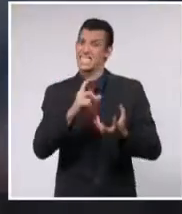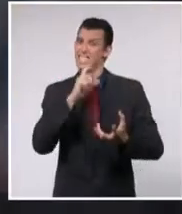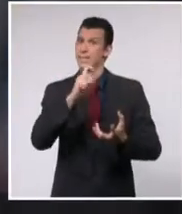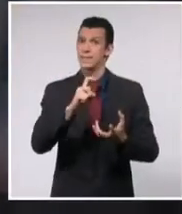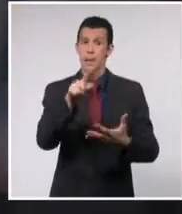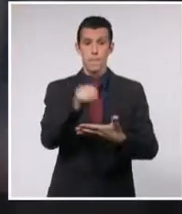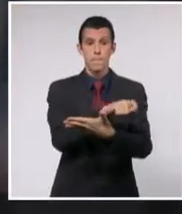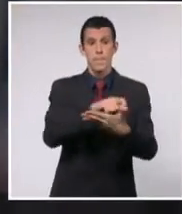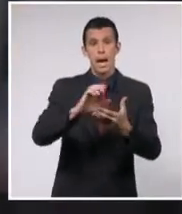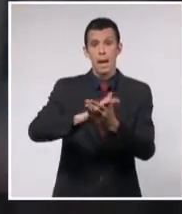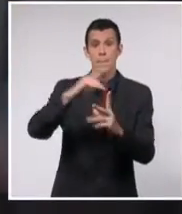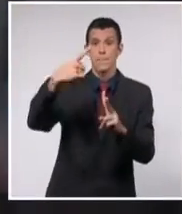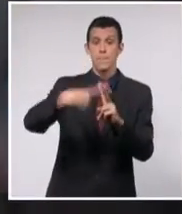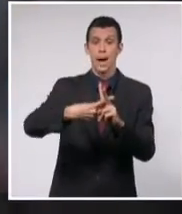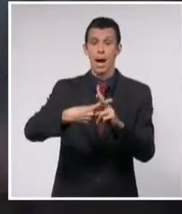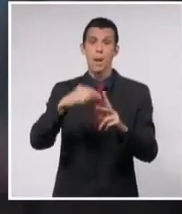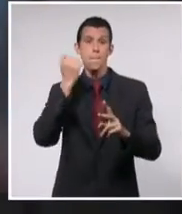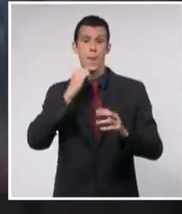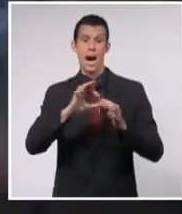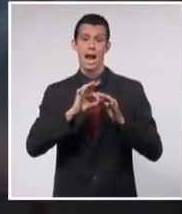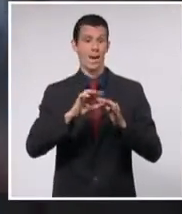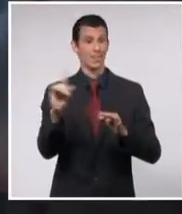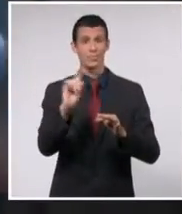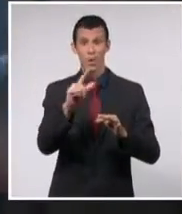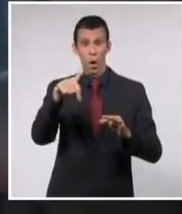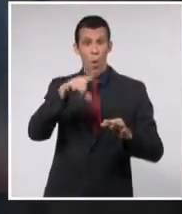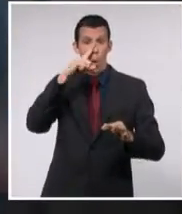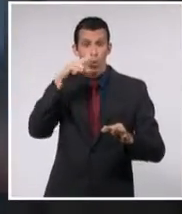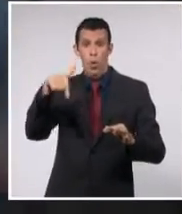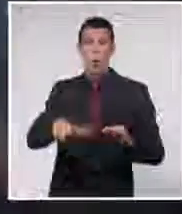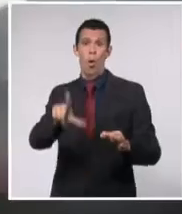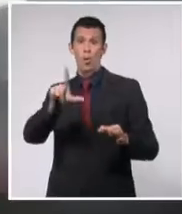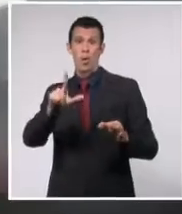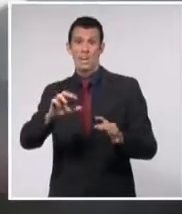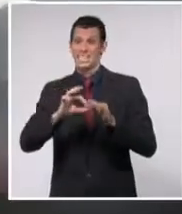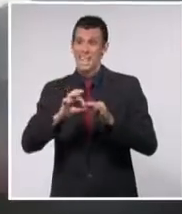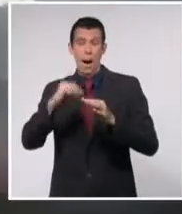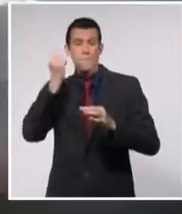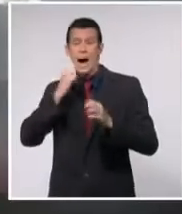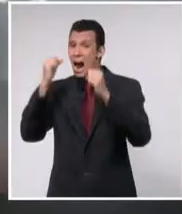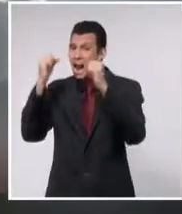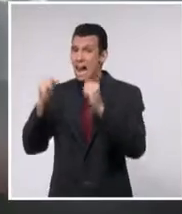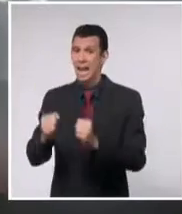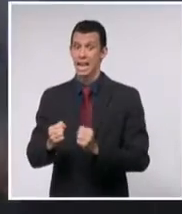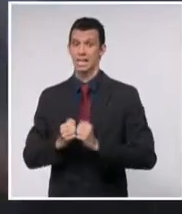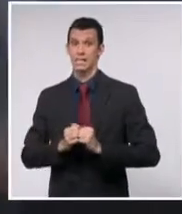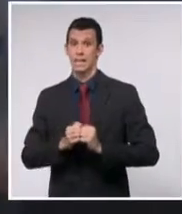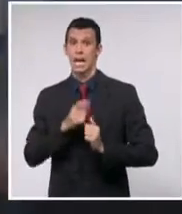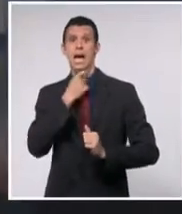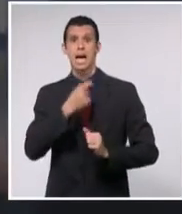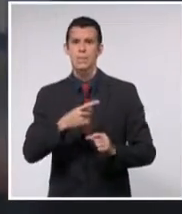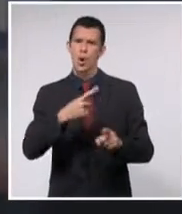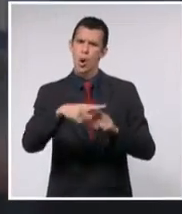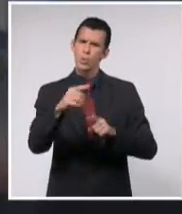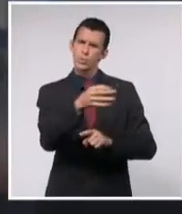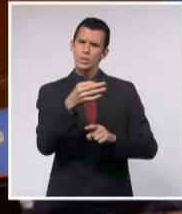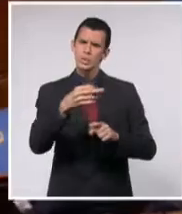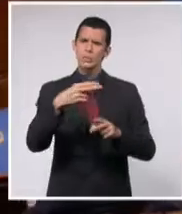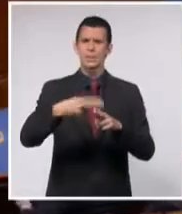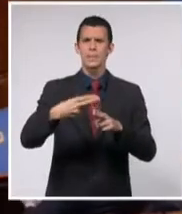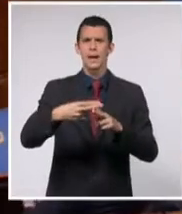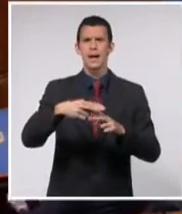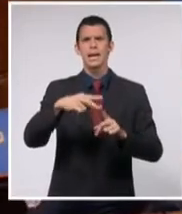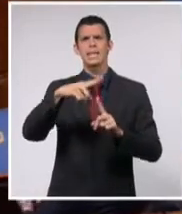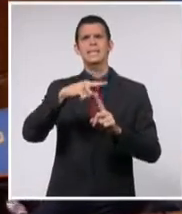todo esto se está reflejando en una crisis hospitalaria que no solamente en este estado, sino que en muchos otros, como por ejemplo en Texas, está provocando un drama